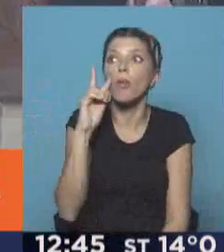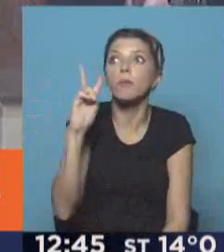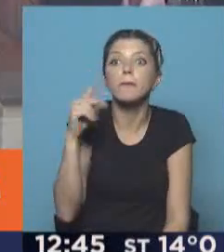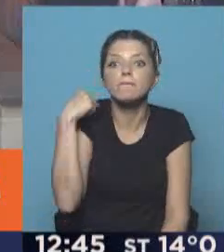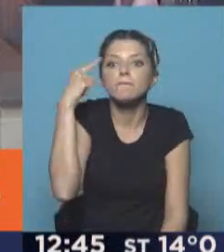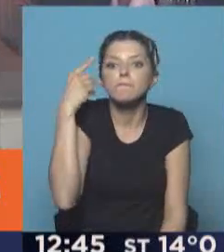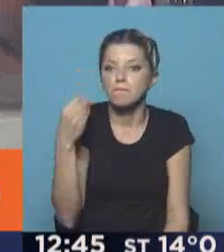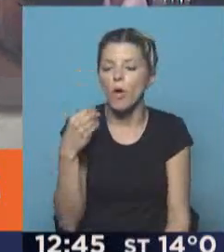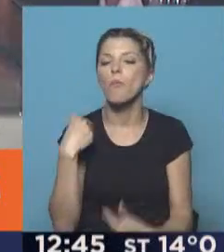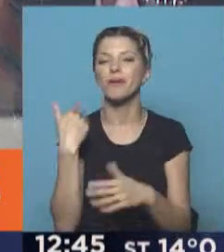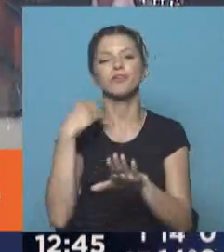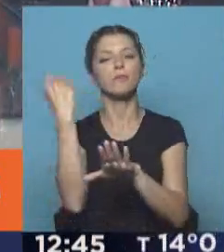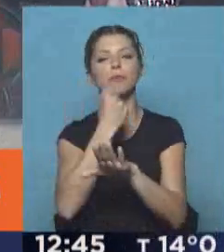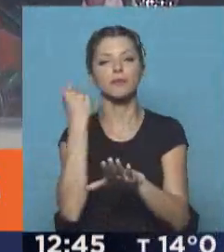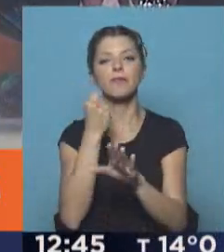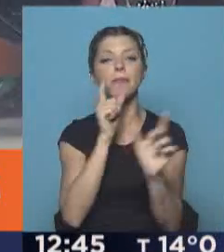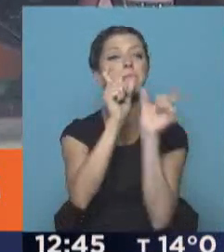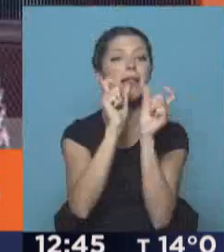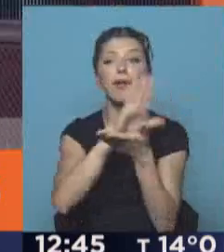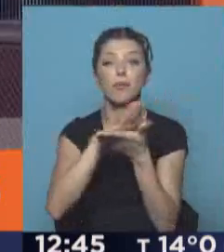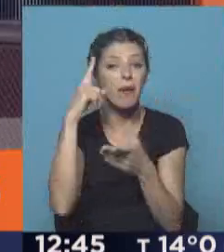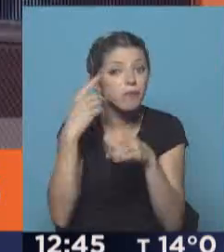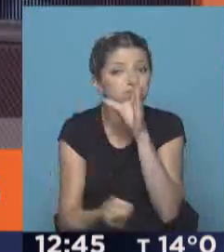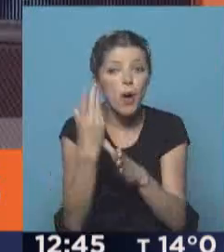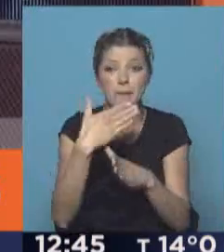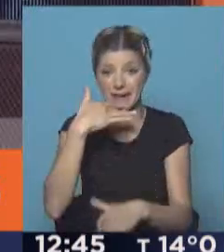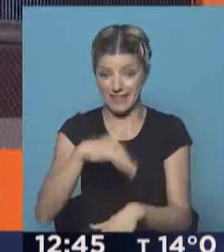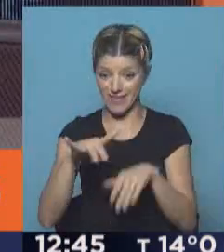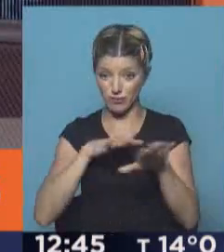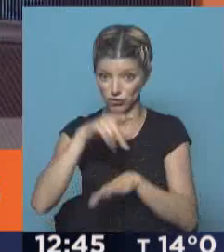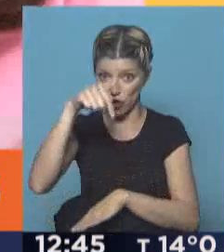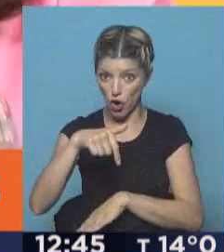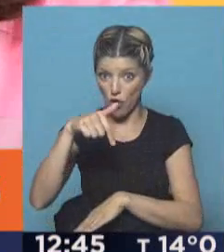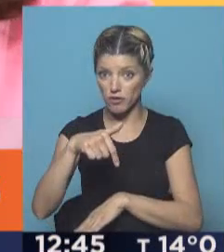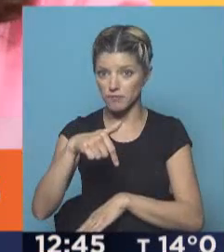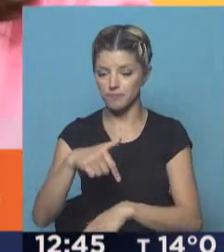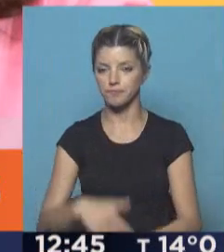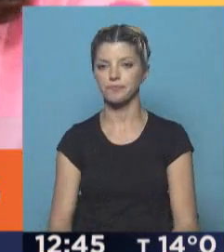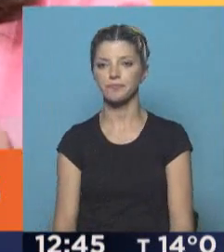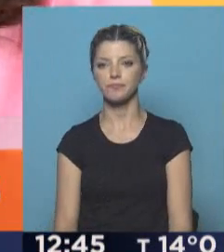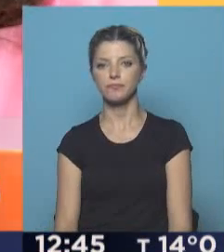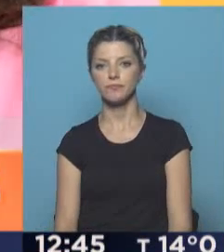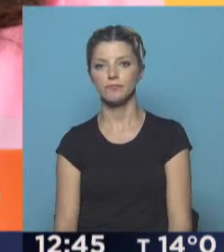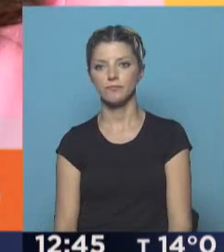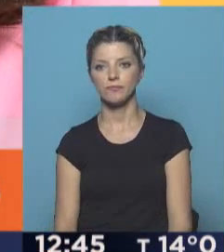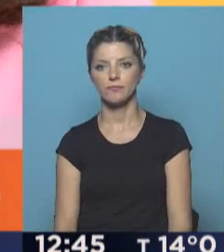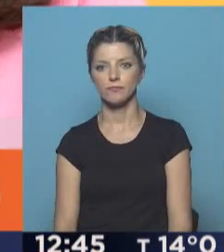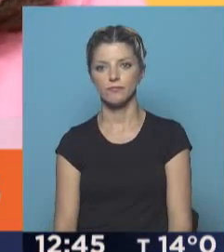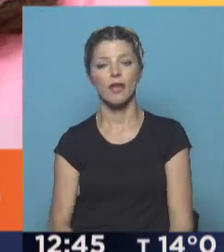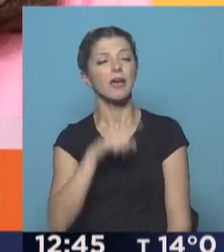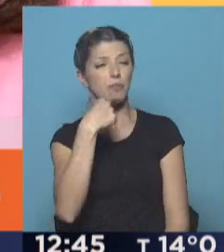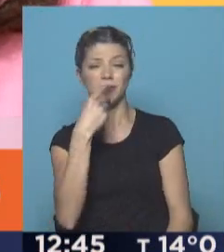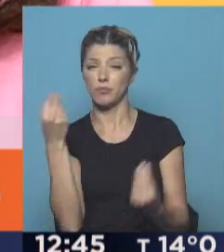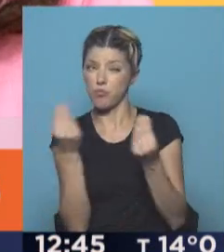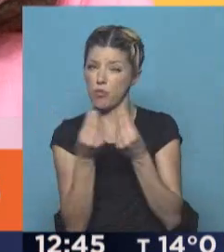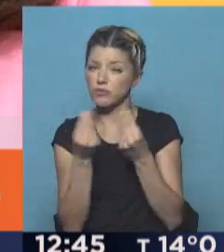esta necesidad de generar nuevos conceptos para poder adaptarse a una realidad, ¿no? Bueno, a ver, en lo que decís hay un montón de información,